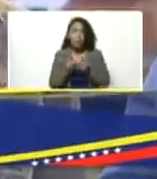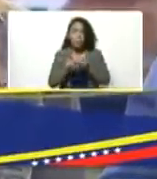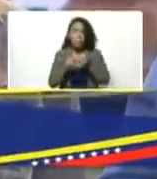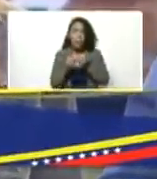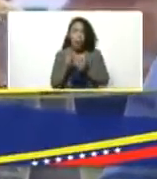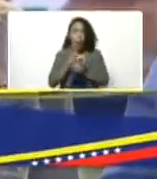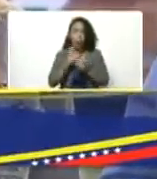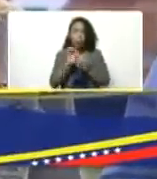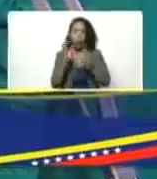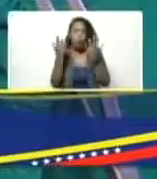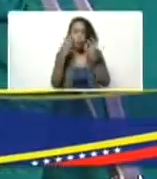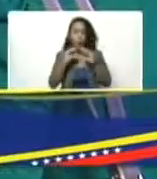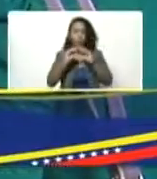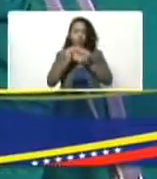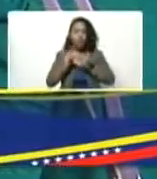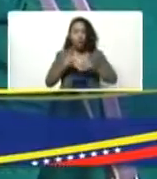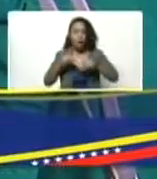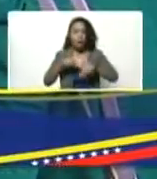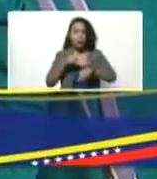en este momento